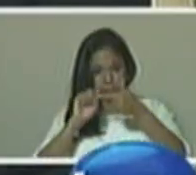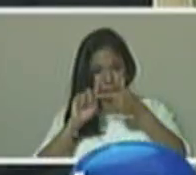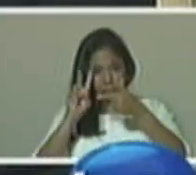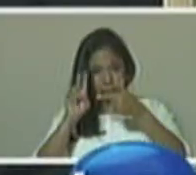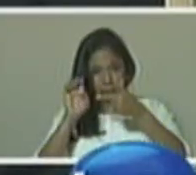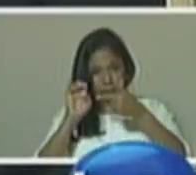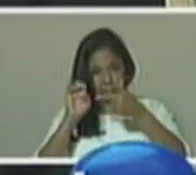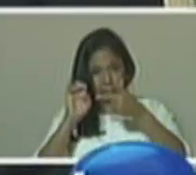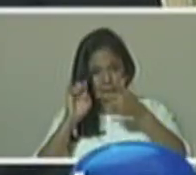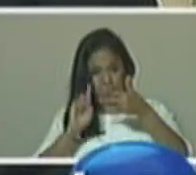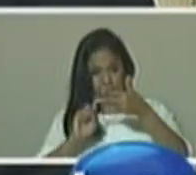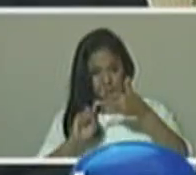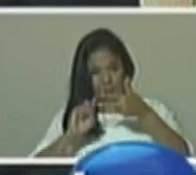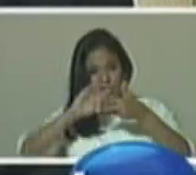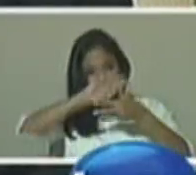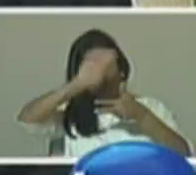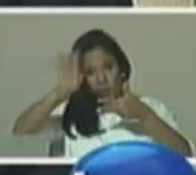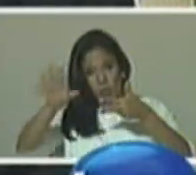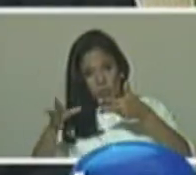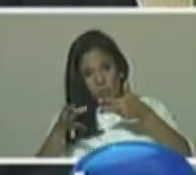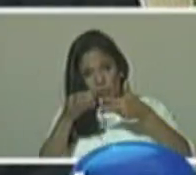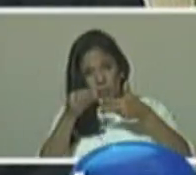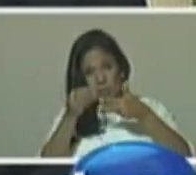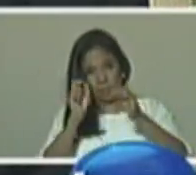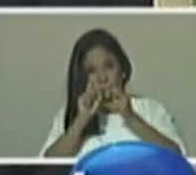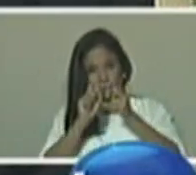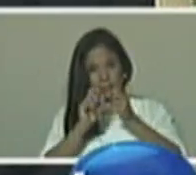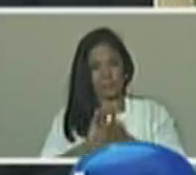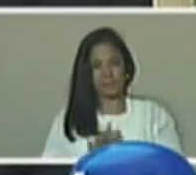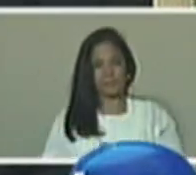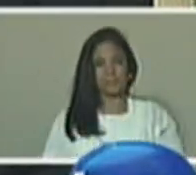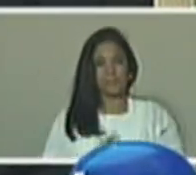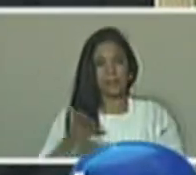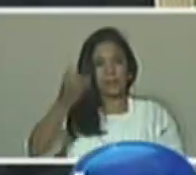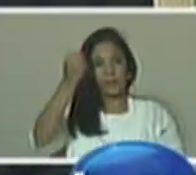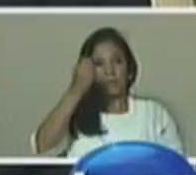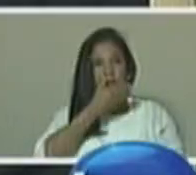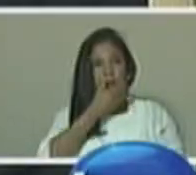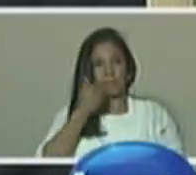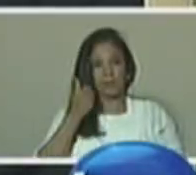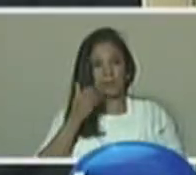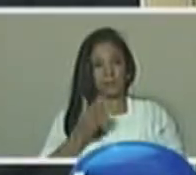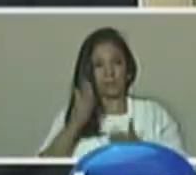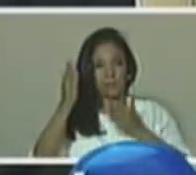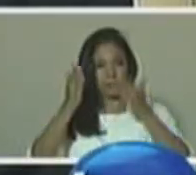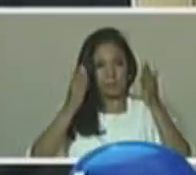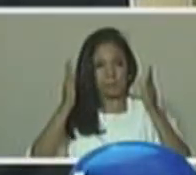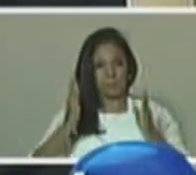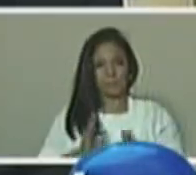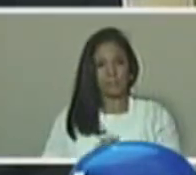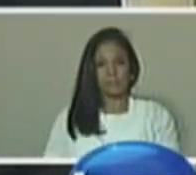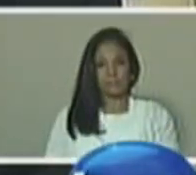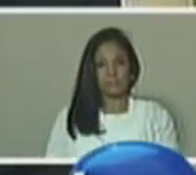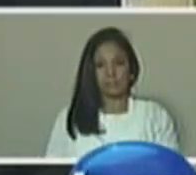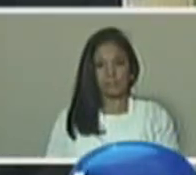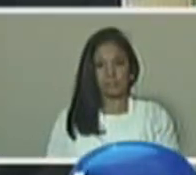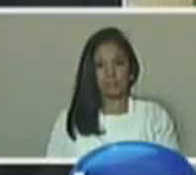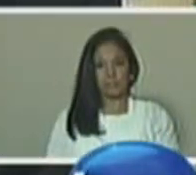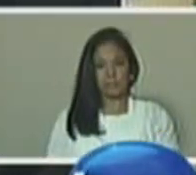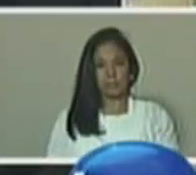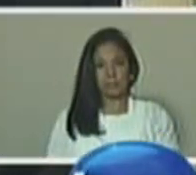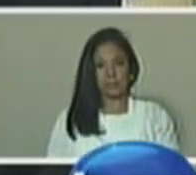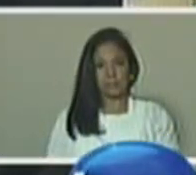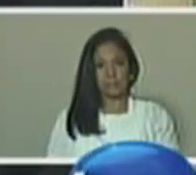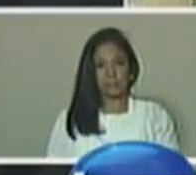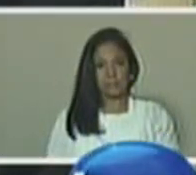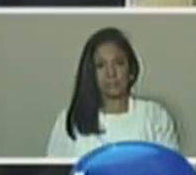Este es sexto. Muy bien, entonces vamos bueno, a... Sí, exacto. Si eres tan amable, si